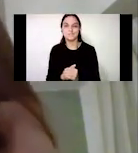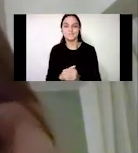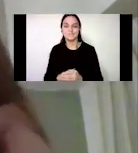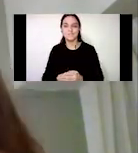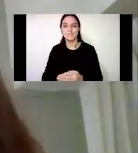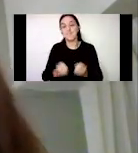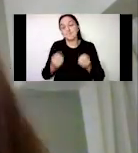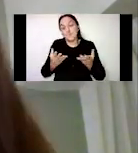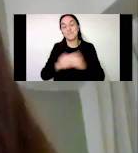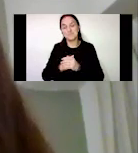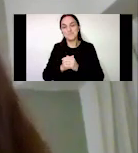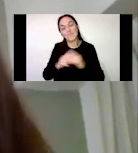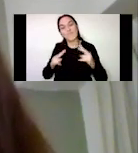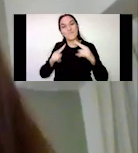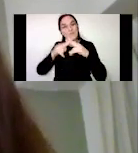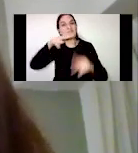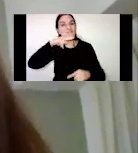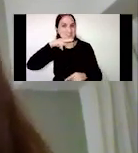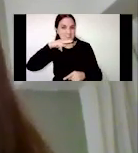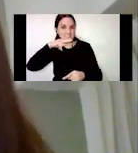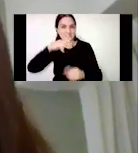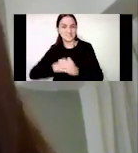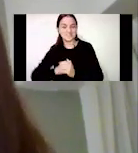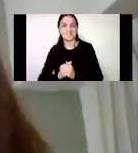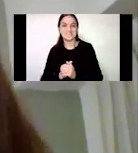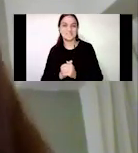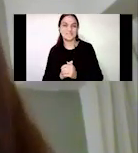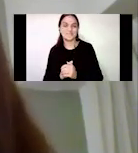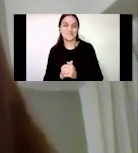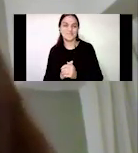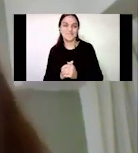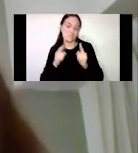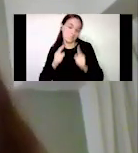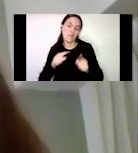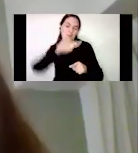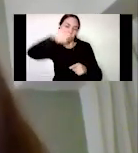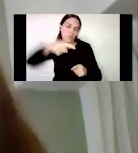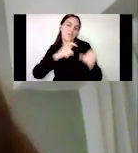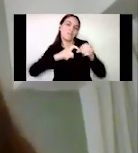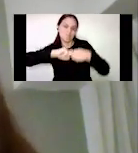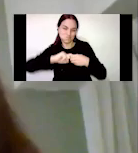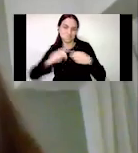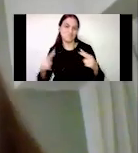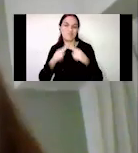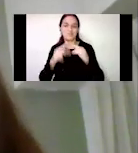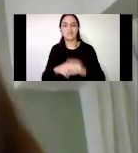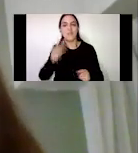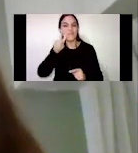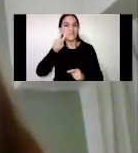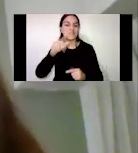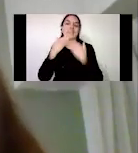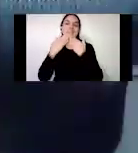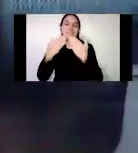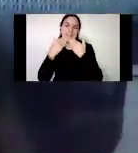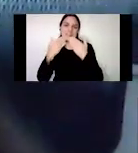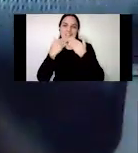bueno, seguramente nos vemos el viernes con todos los que están acá. Así que bueno, Vivi, 1.000.000 de gracias de nuevo.